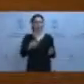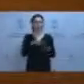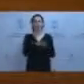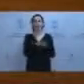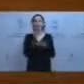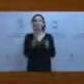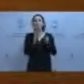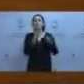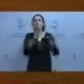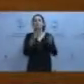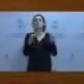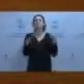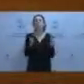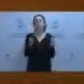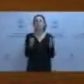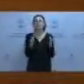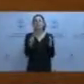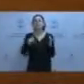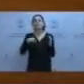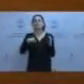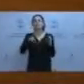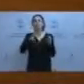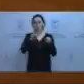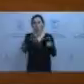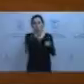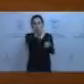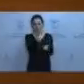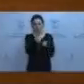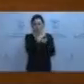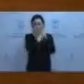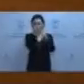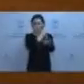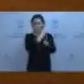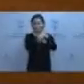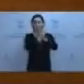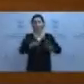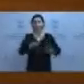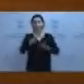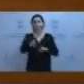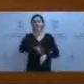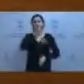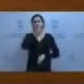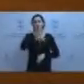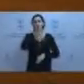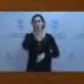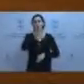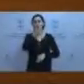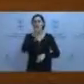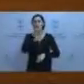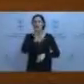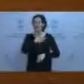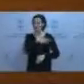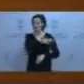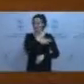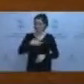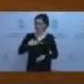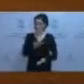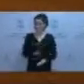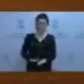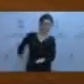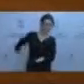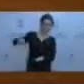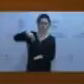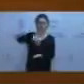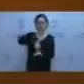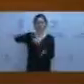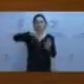a aquel momento en el que usted puso de manifiesto su imposibilidad de comparecencia a petición propia para